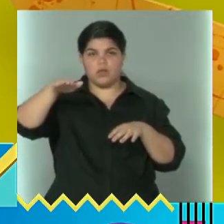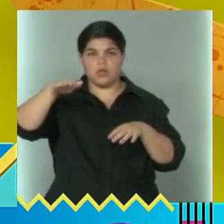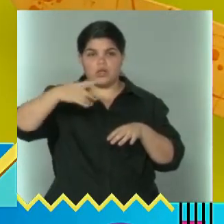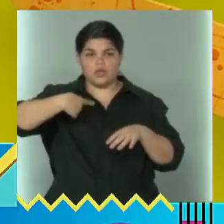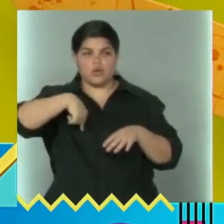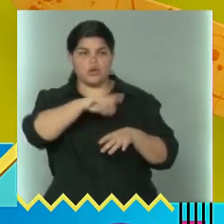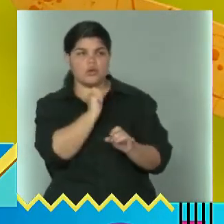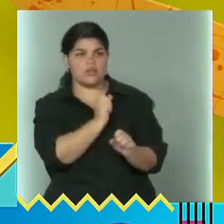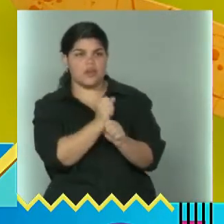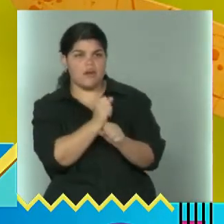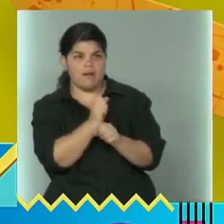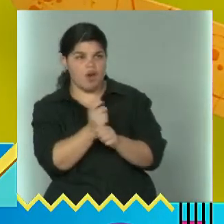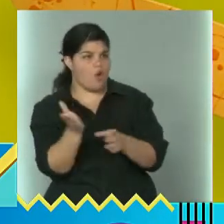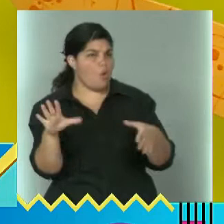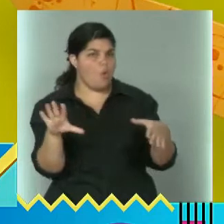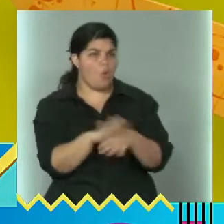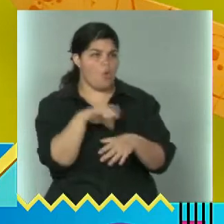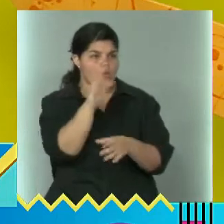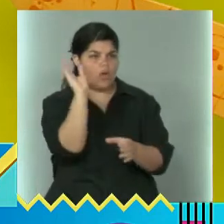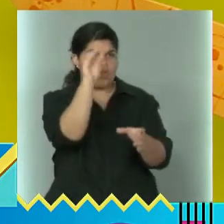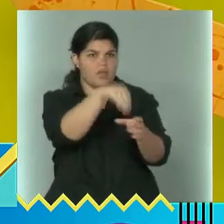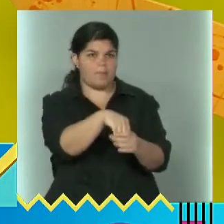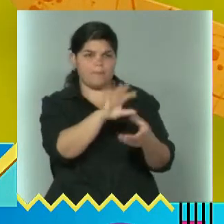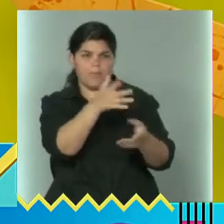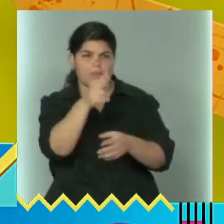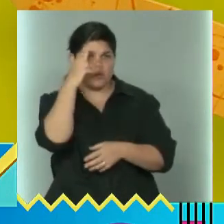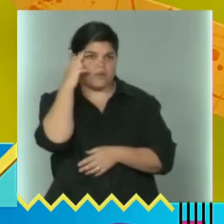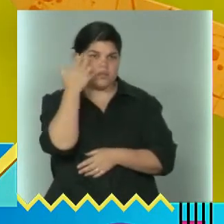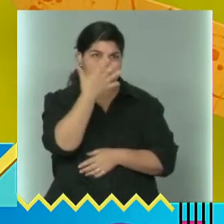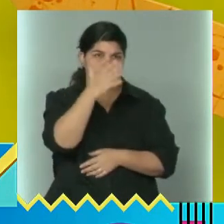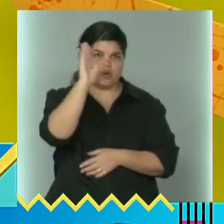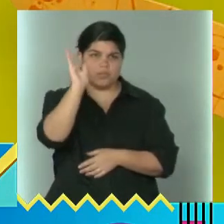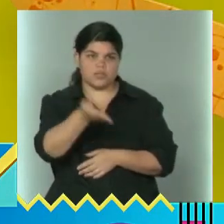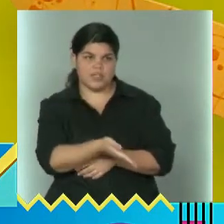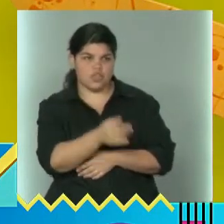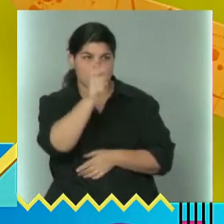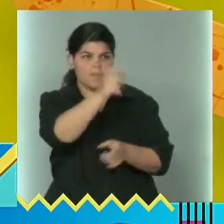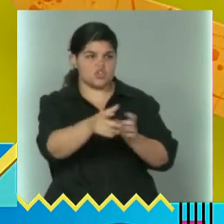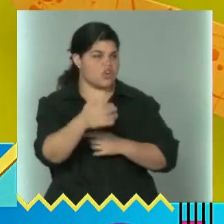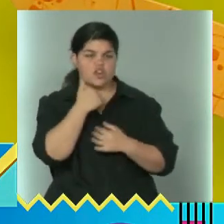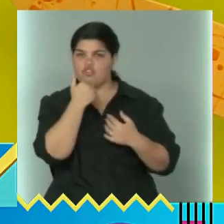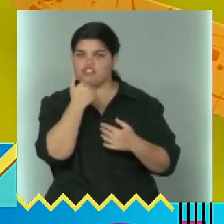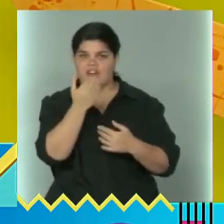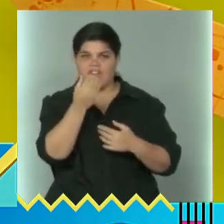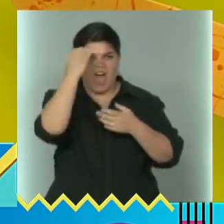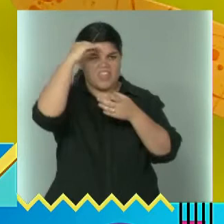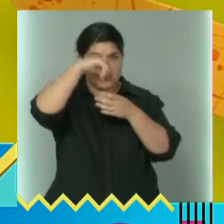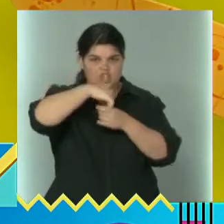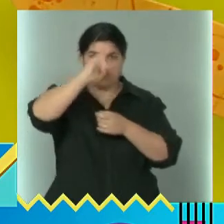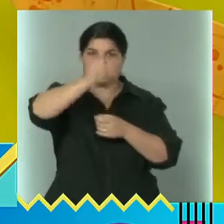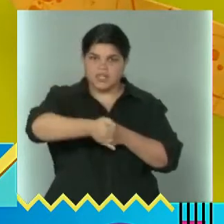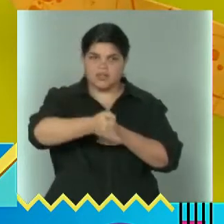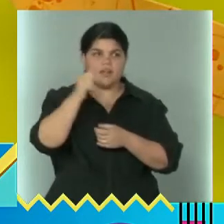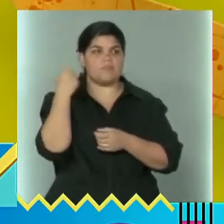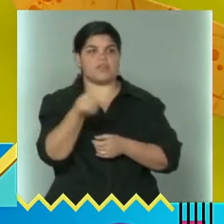trabajo? En ir a eso, que la mayoría, el 95 aproximadamente, son inconscientes, a buscarlas para que las haga